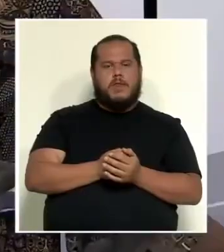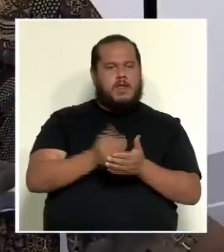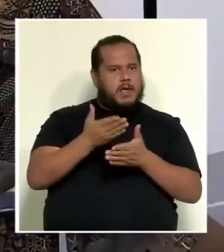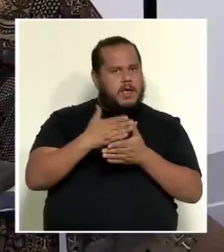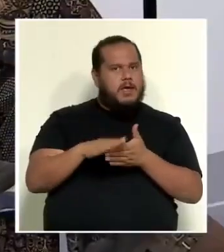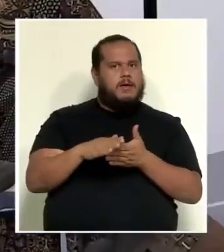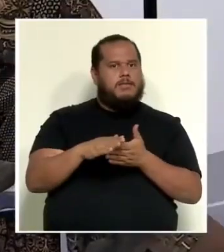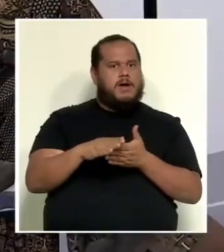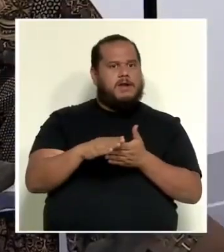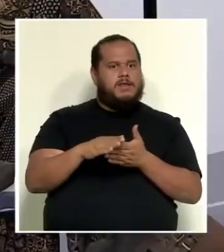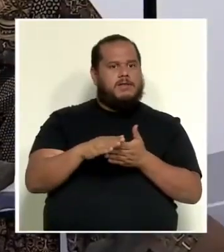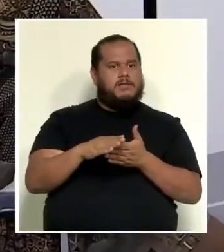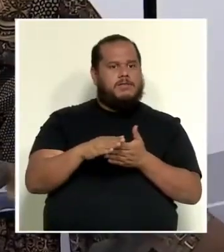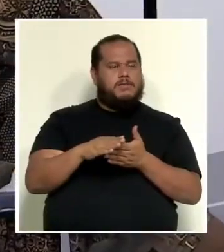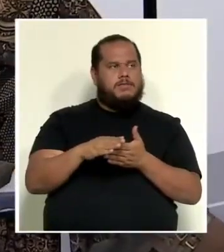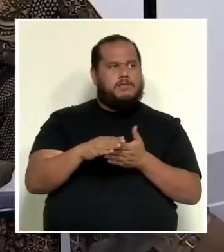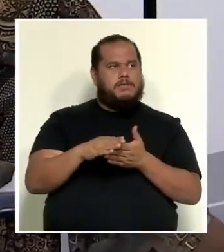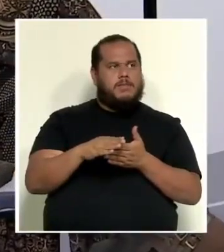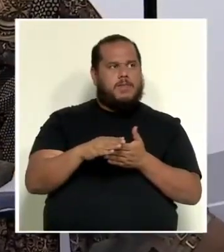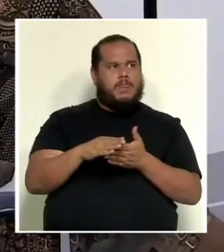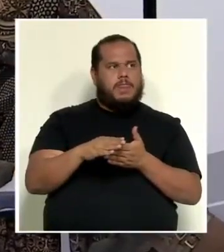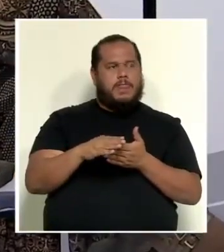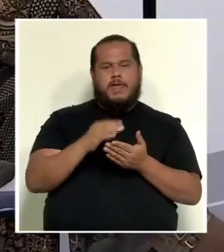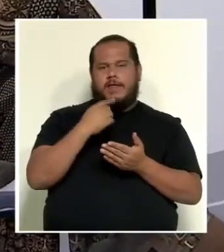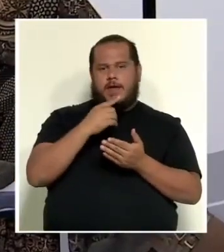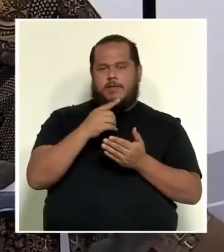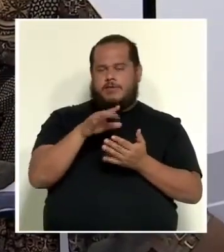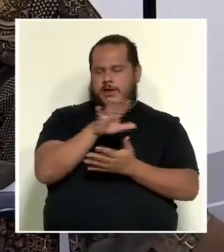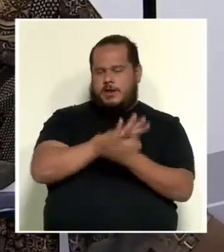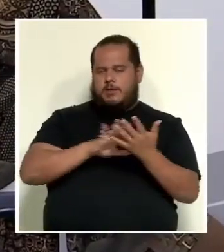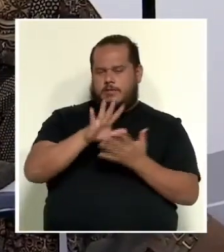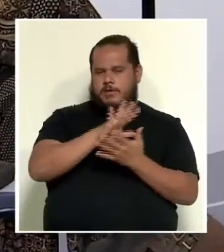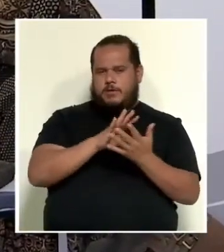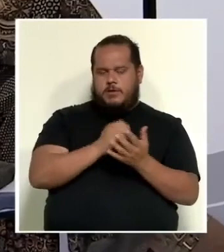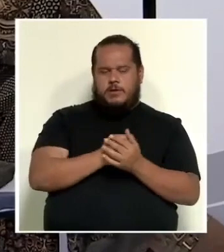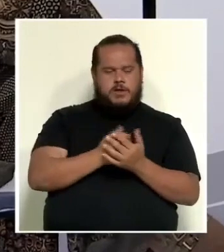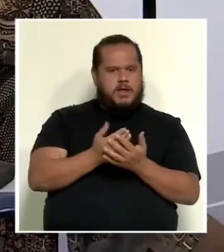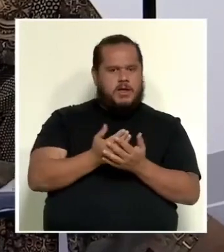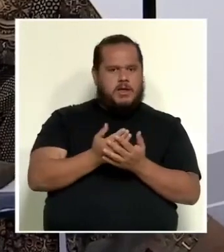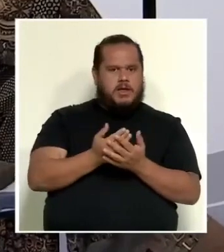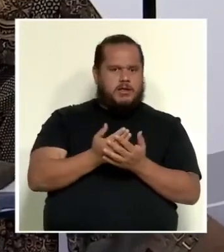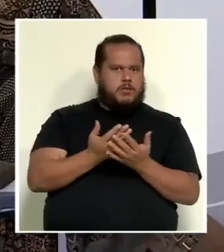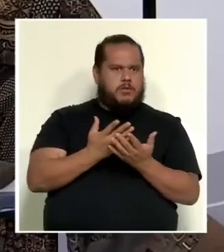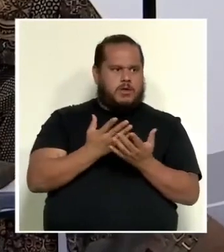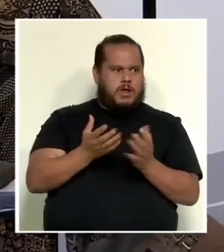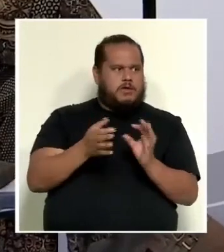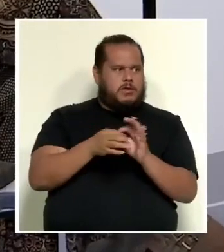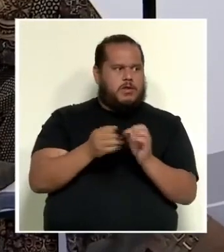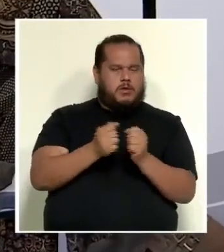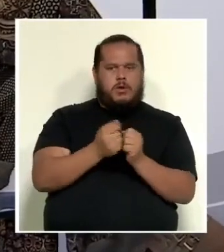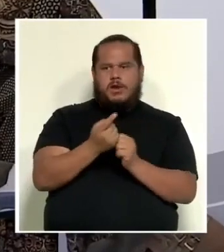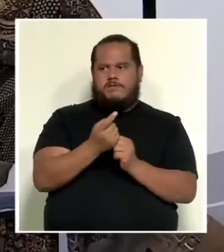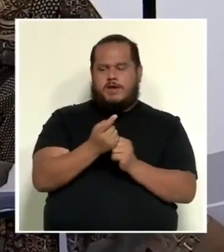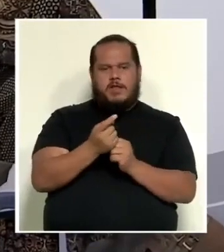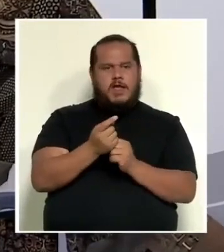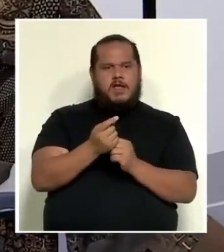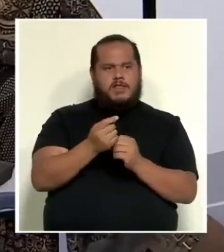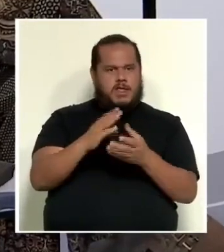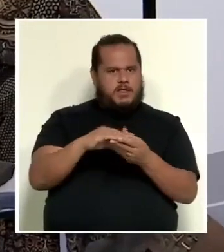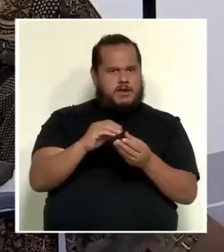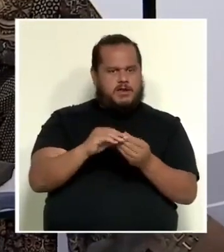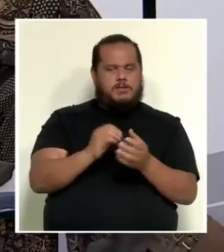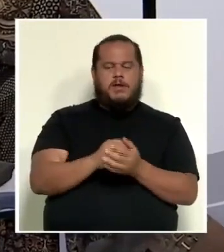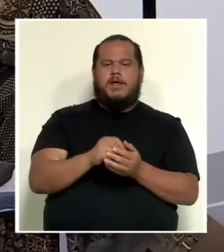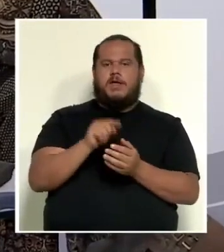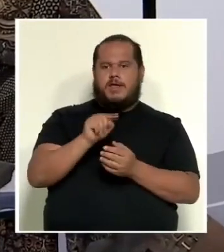parte de la, confusión del electorado tuvo que ver con la falta de narrativas. Entonces, en